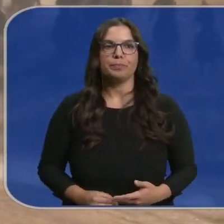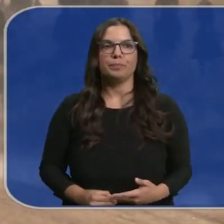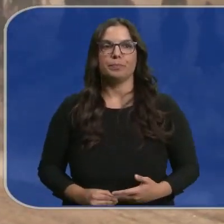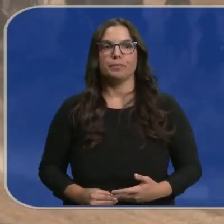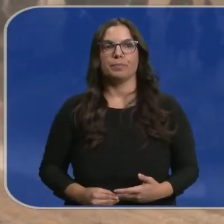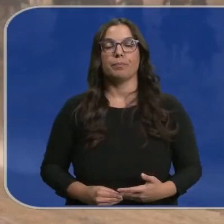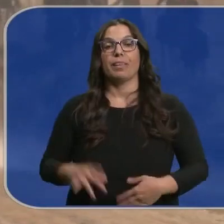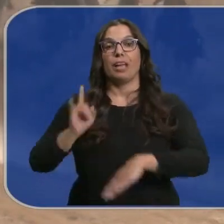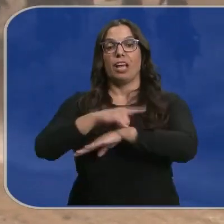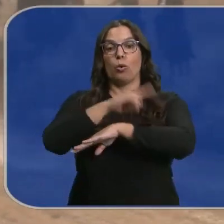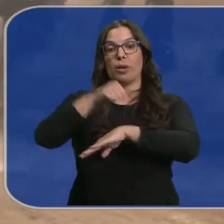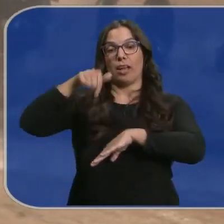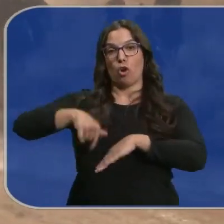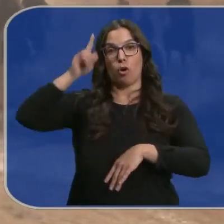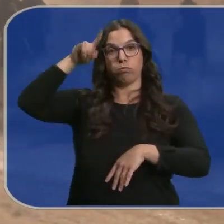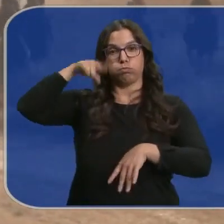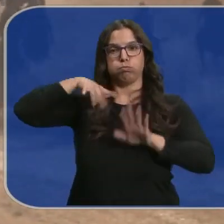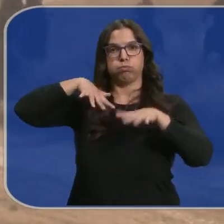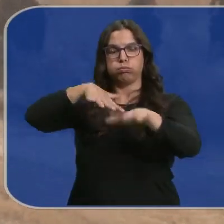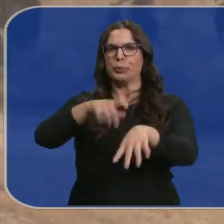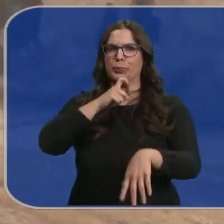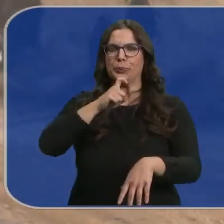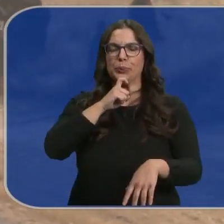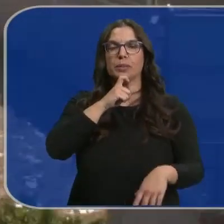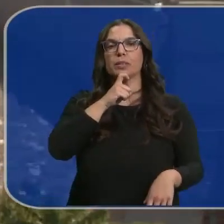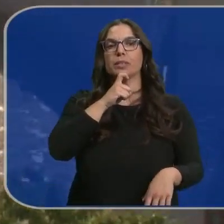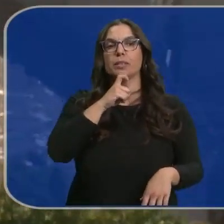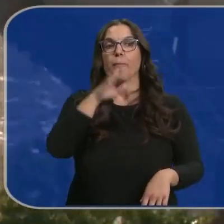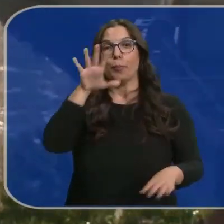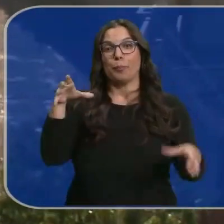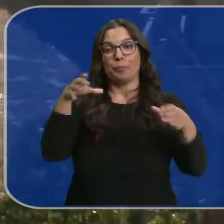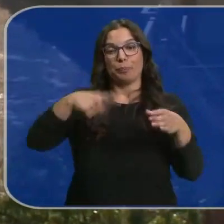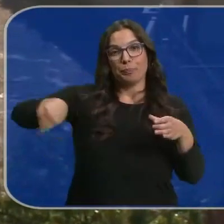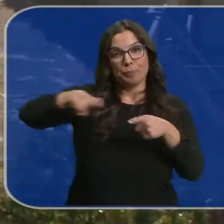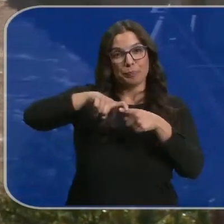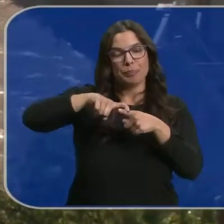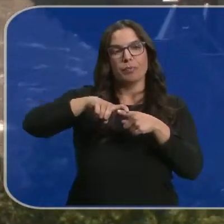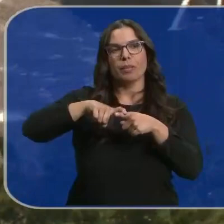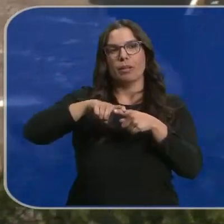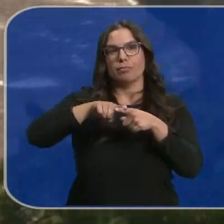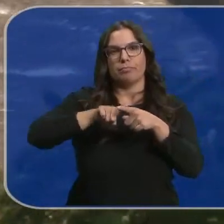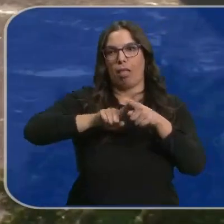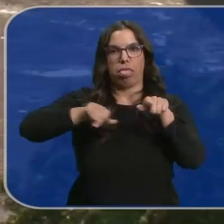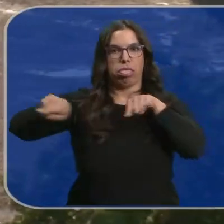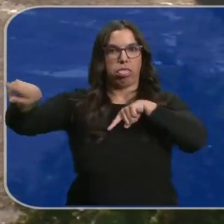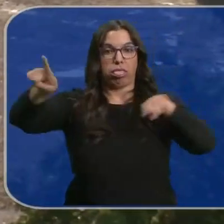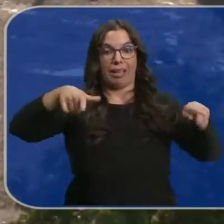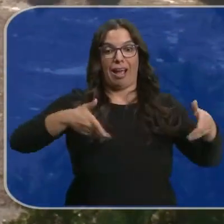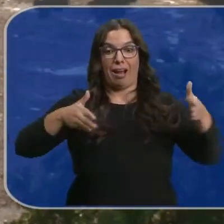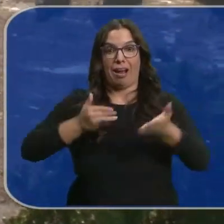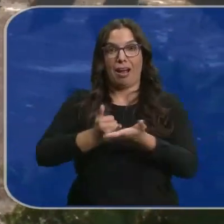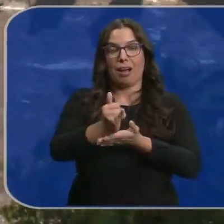En Cuellar el encierro de hoy ha sido complicado... ...las reses de partido de resina... ...se han dispersado en el tramo